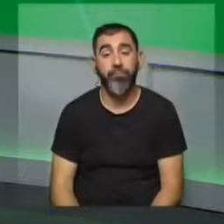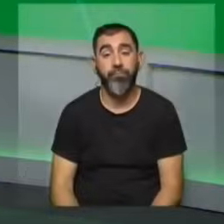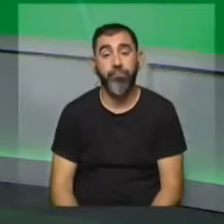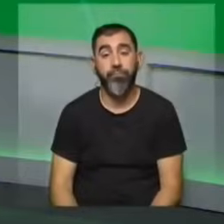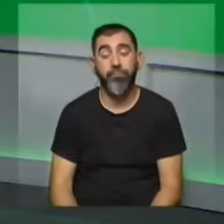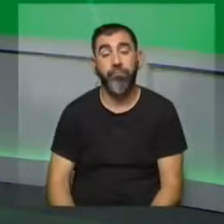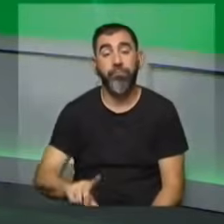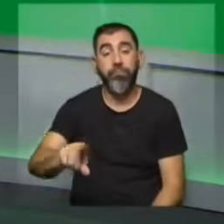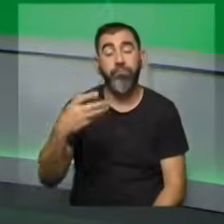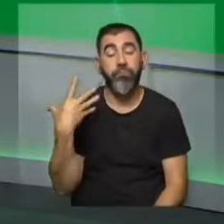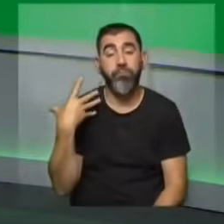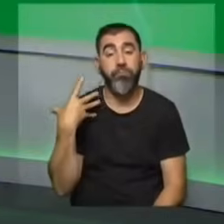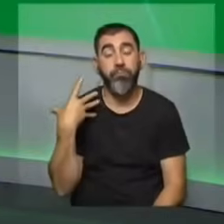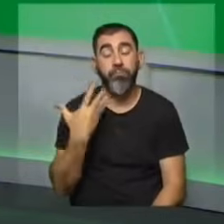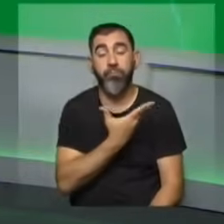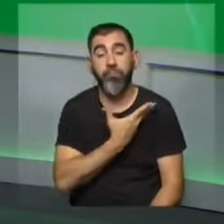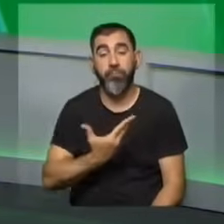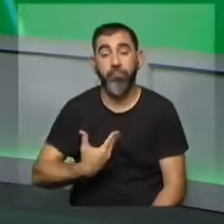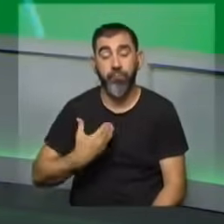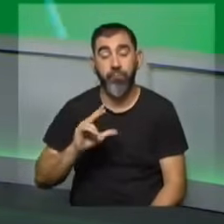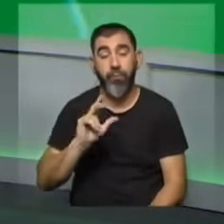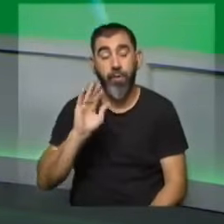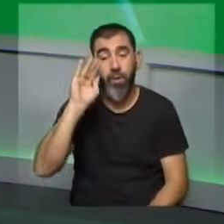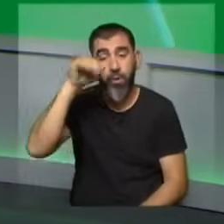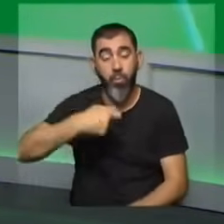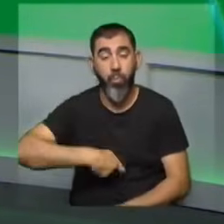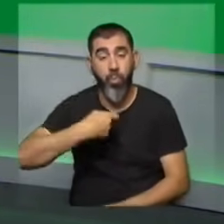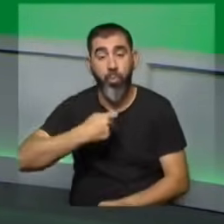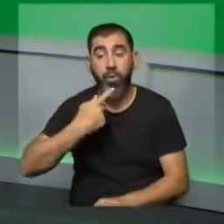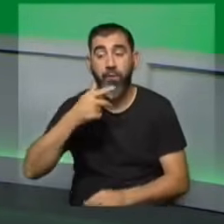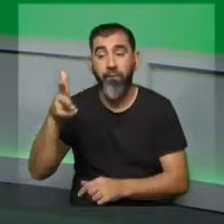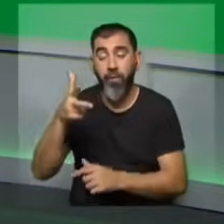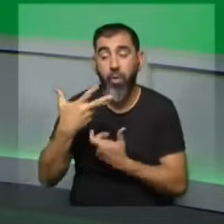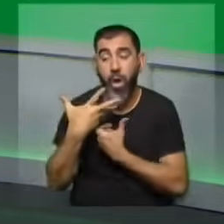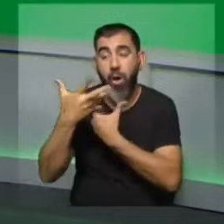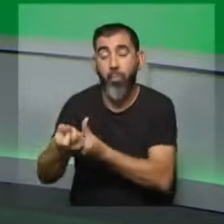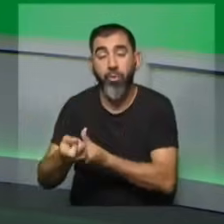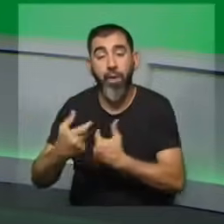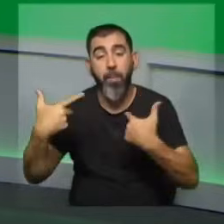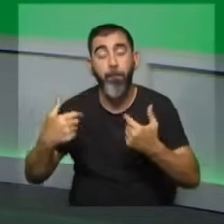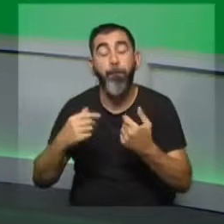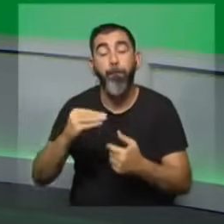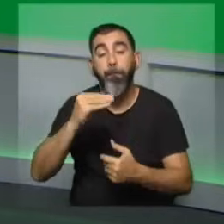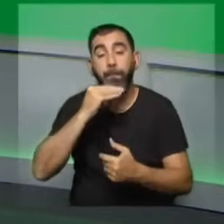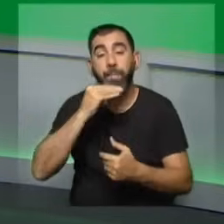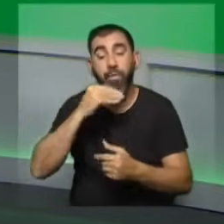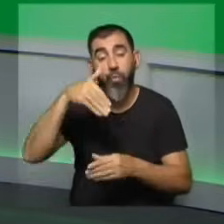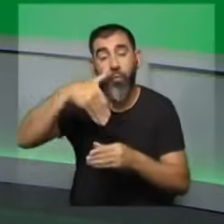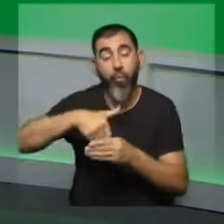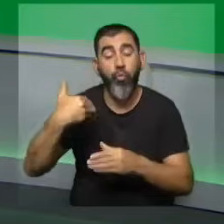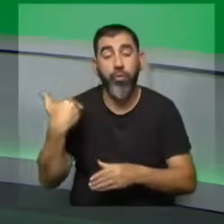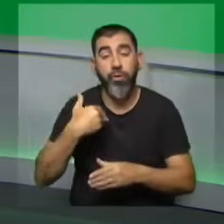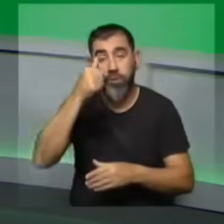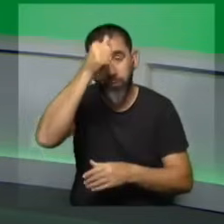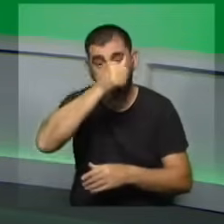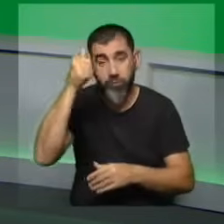el expresidente de la República José Mujica envió un video donde expresó su apoyo al ministro de economía Sergio maa de Cara a las elecciones de este